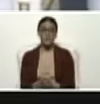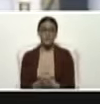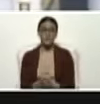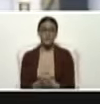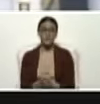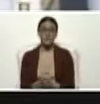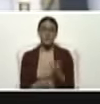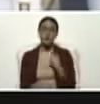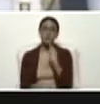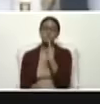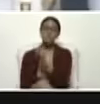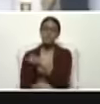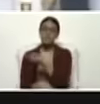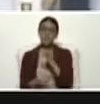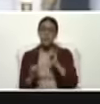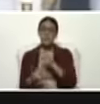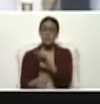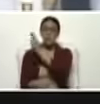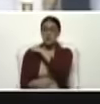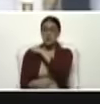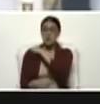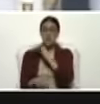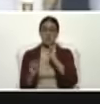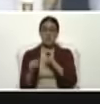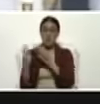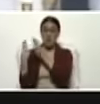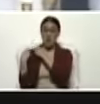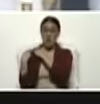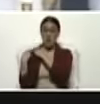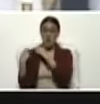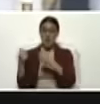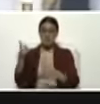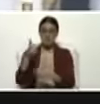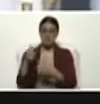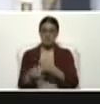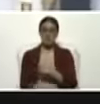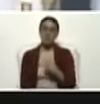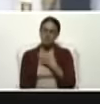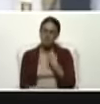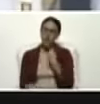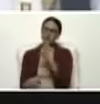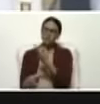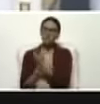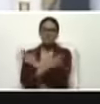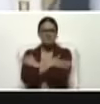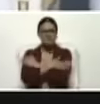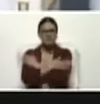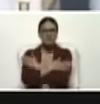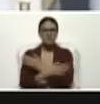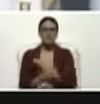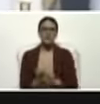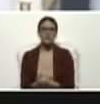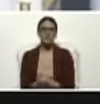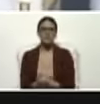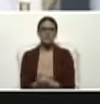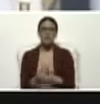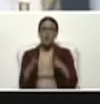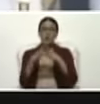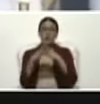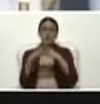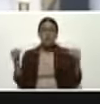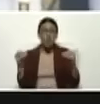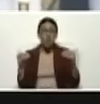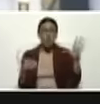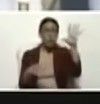le decía al general Padrino, al general Nares Lares, quiero felicitar a todo el Estado